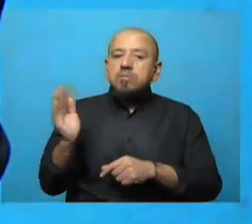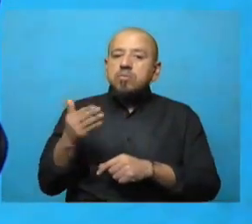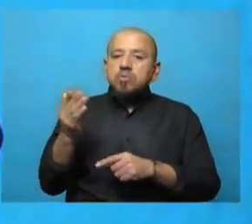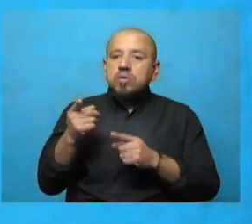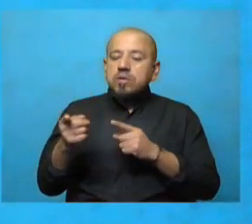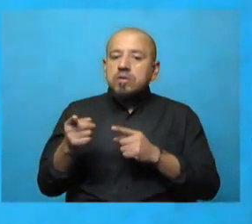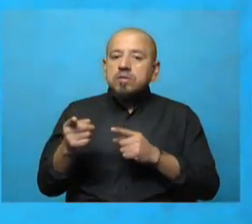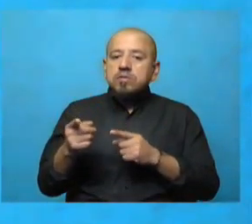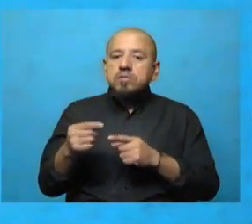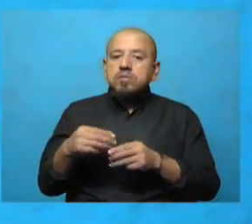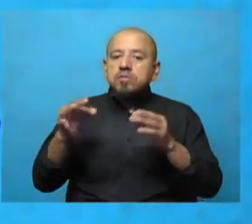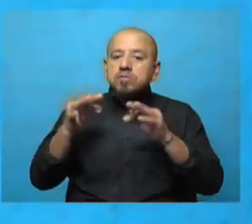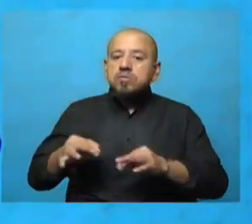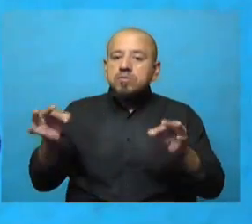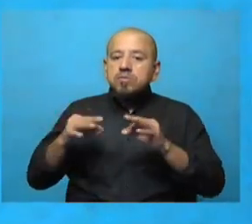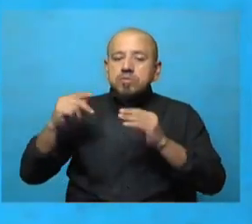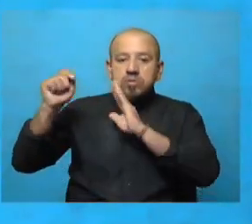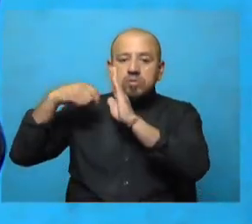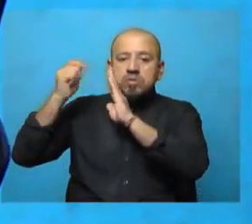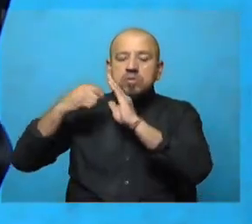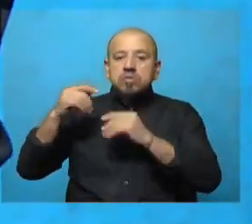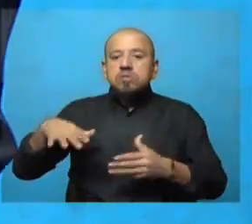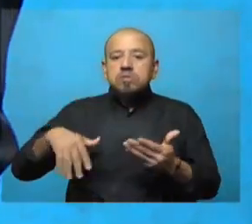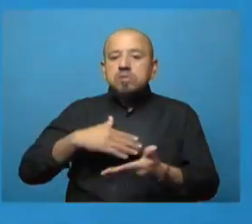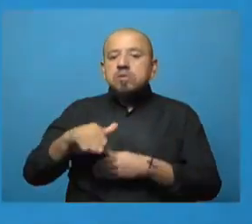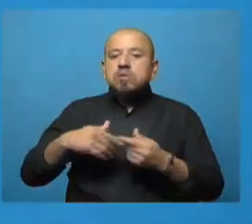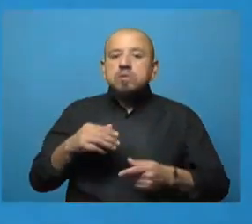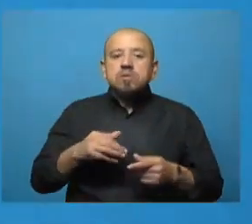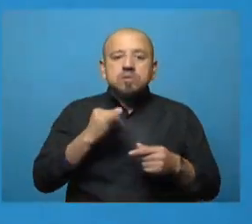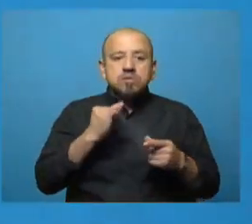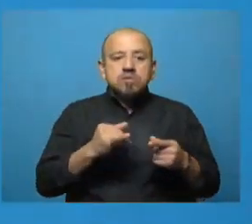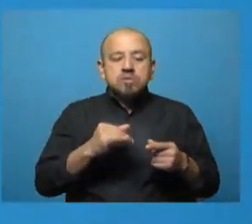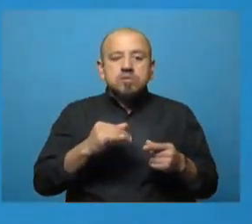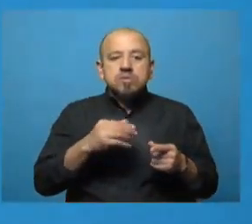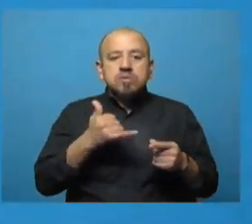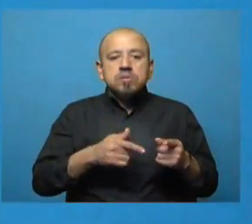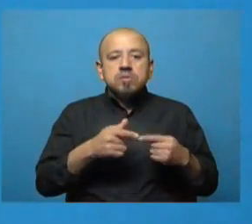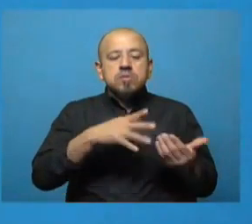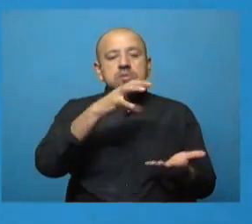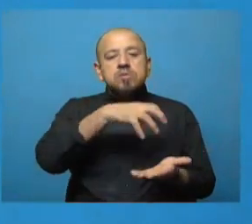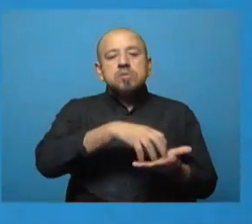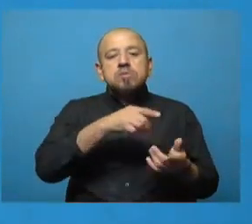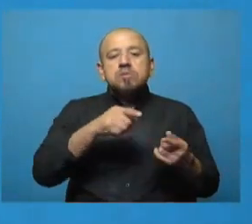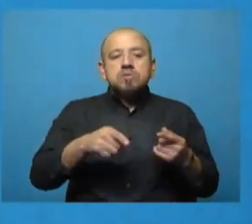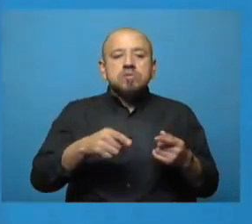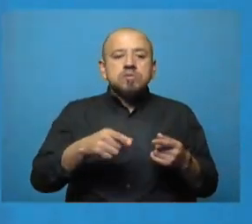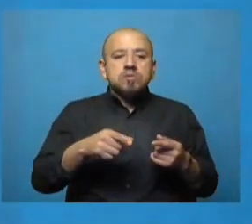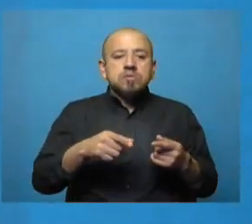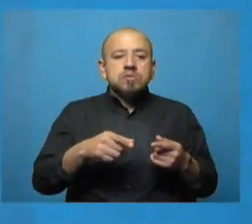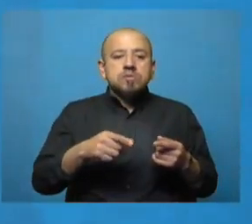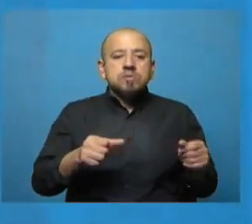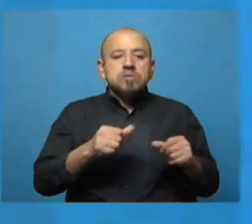con el sonido de las películas no mezclando el sonido de las películas sí tenemos un estudio que hicimos este